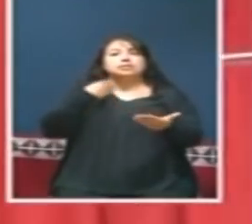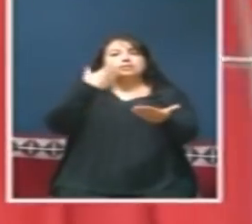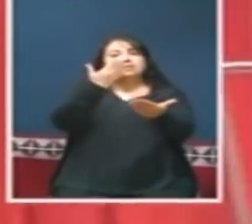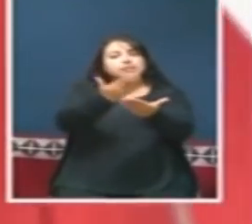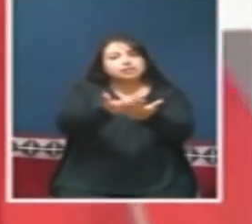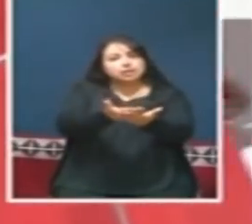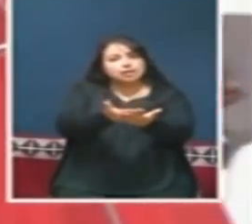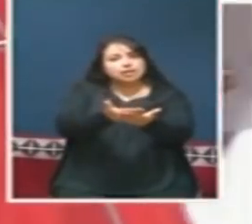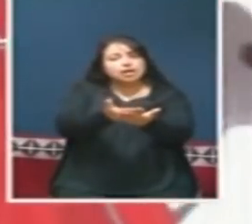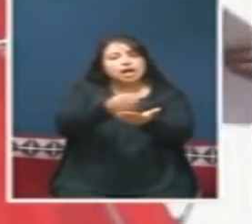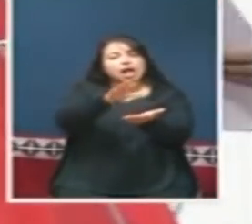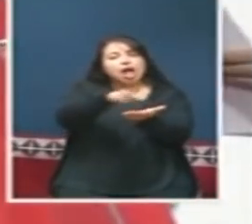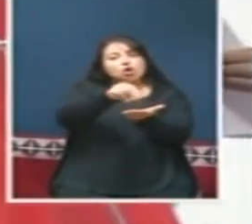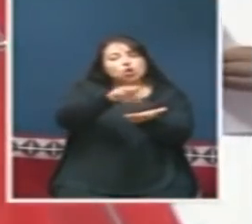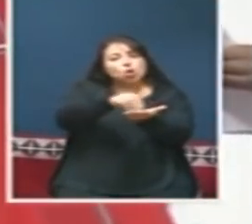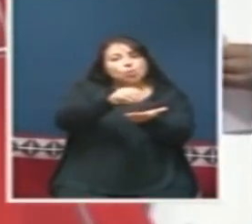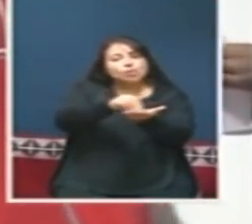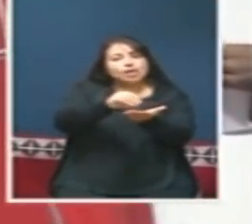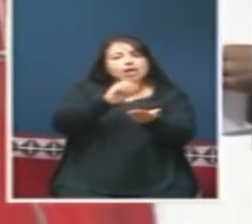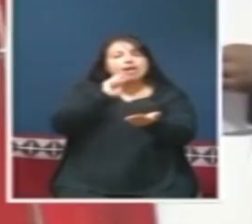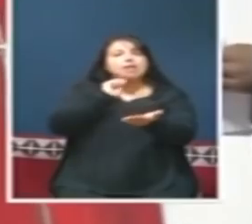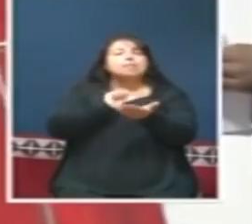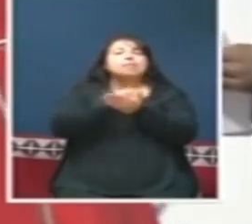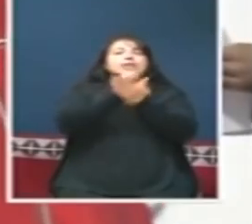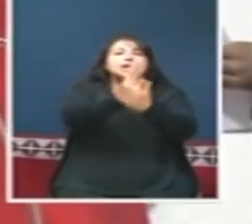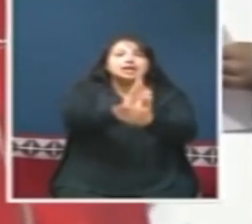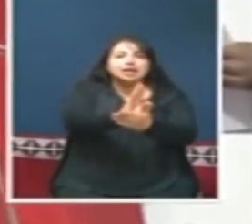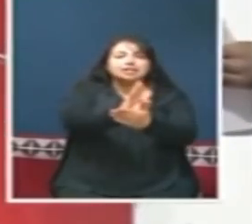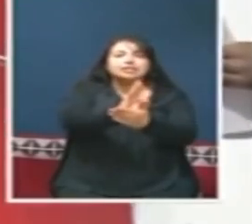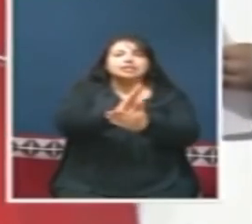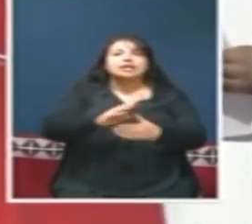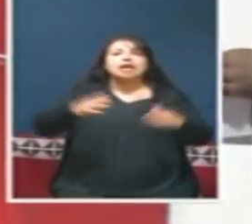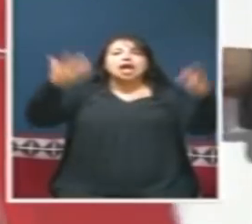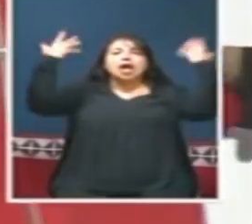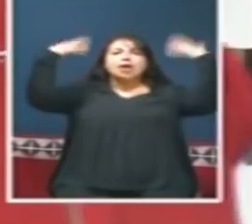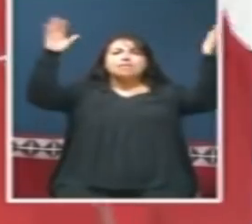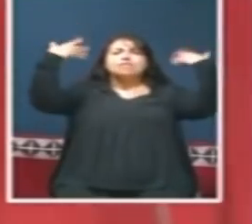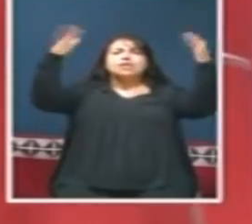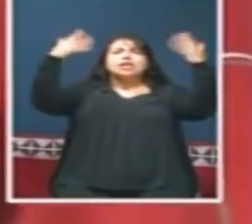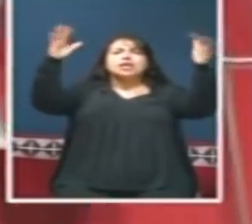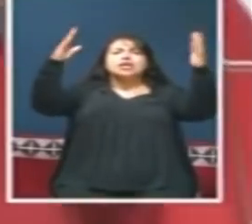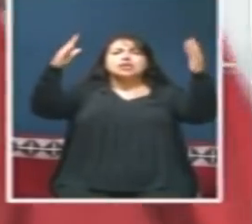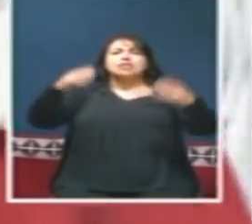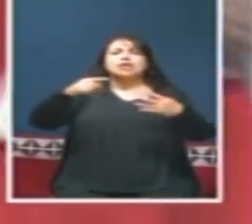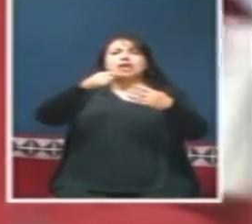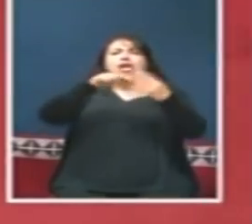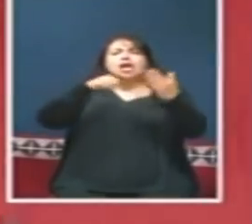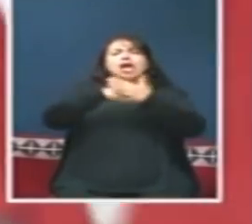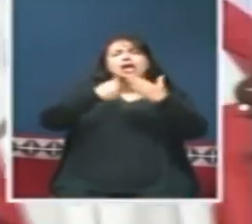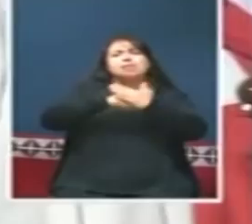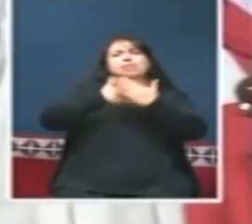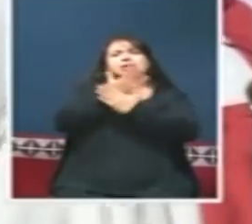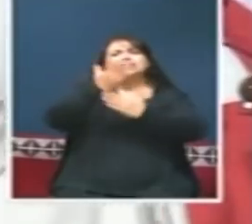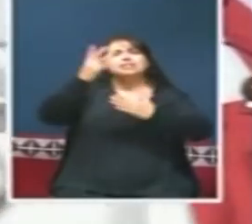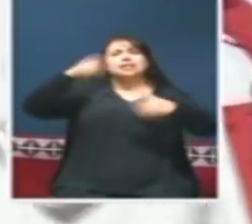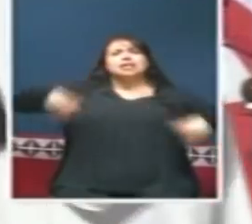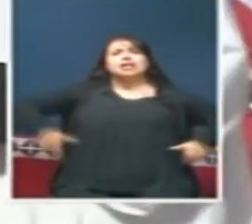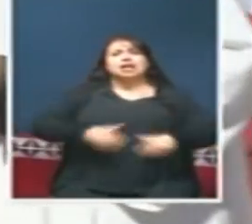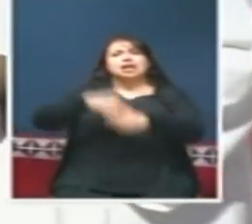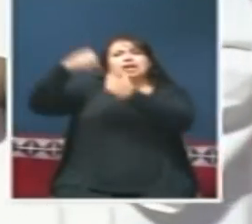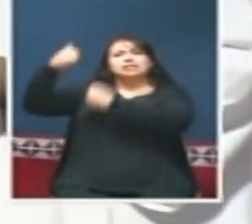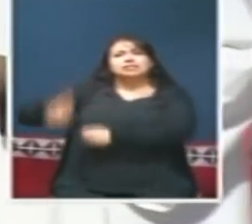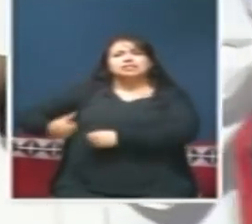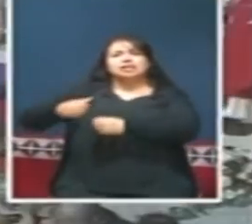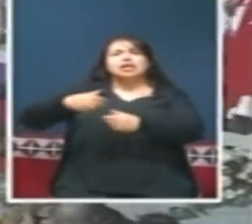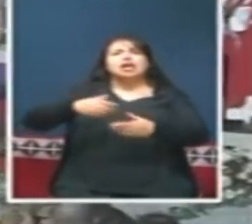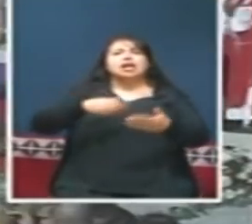carta apostólica del Santo Padre Francisco. ¡Viva el mártir Enrique Angelelli! ¡Viva! ¡Viva el mártir Gabriel Longueville! ¡Viva! ¡Viva